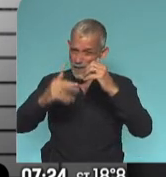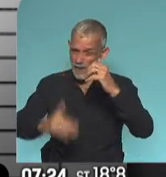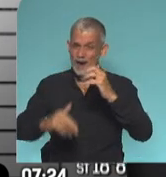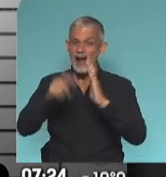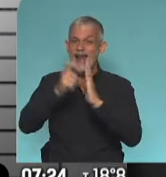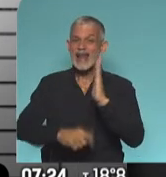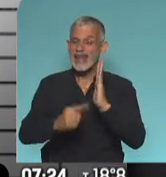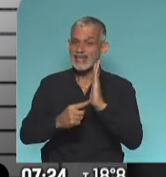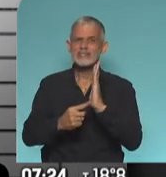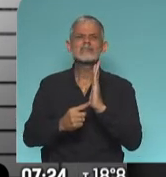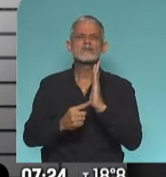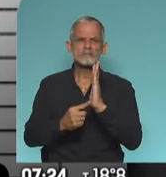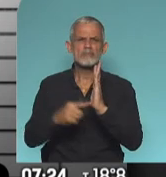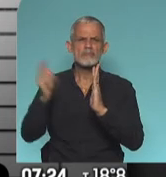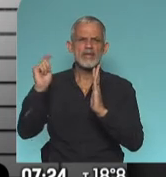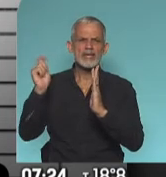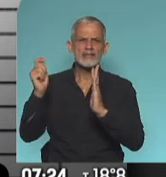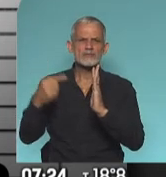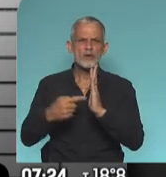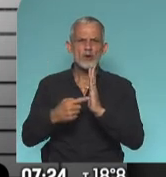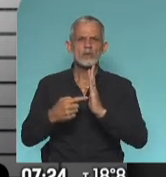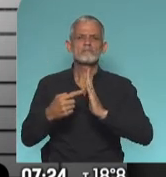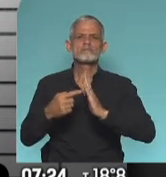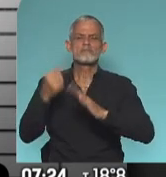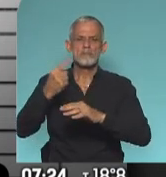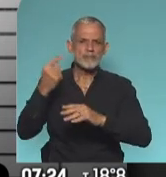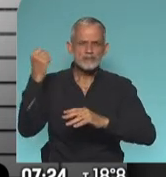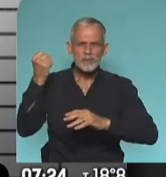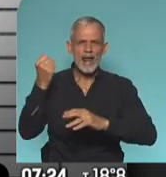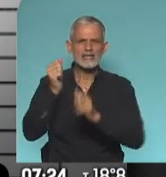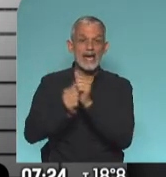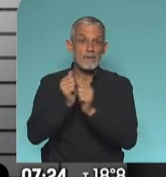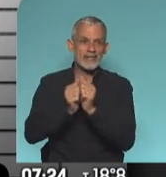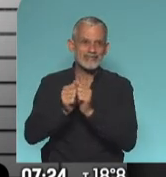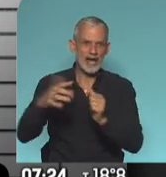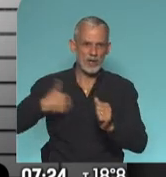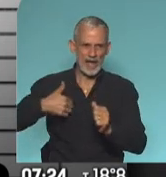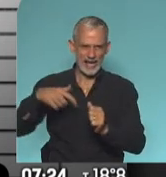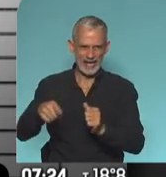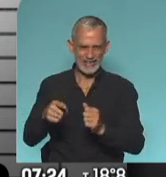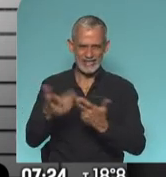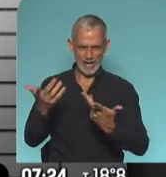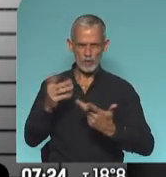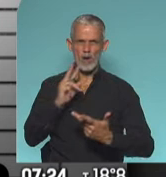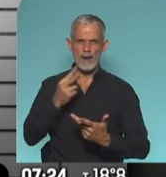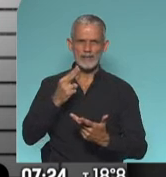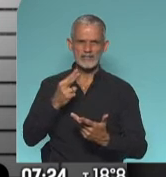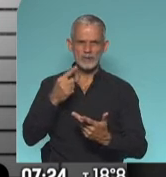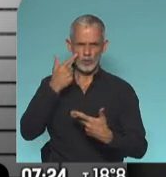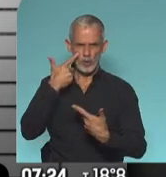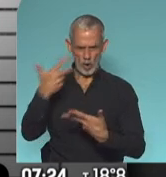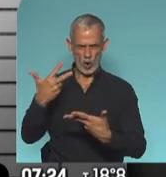muchos de los principales empresarios de la república argentina estamos viendo algunos apellidos sumamente